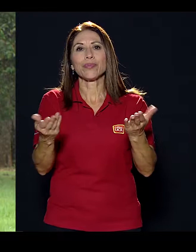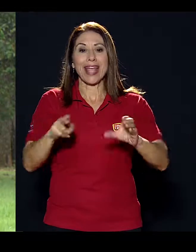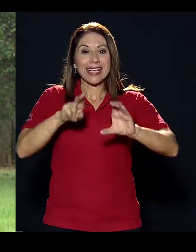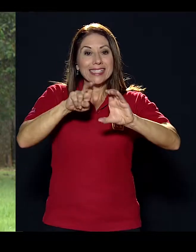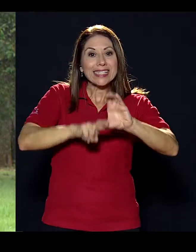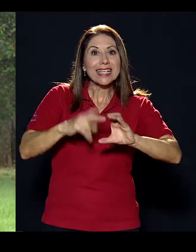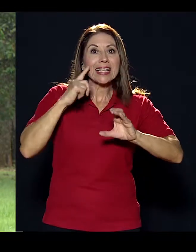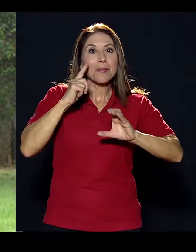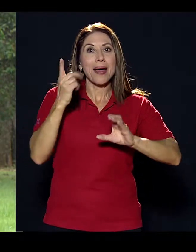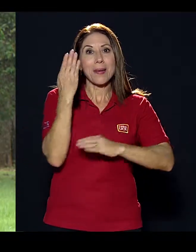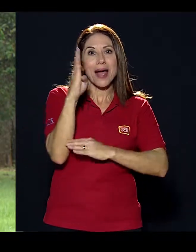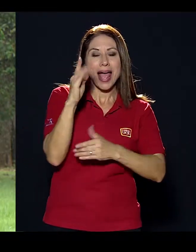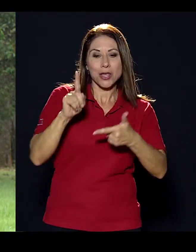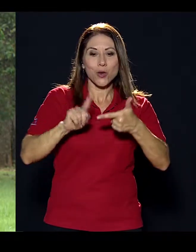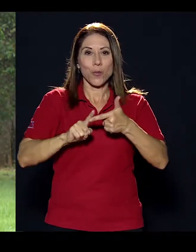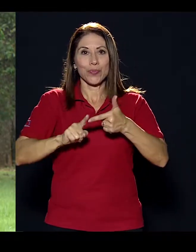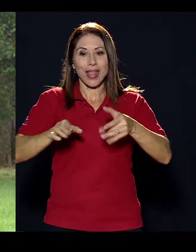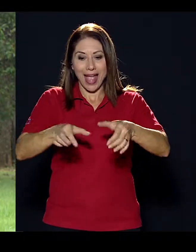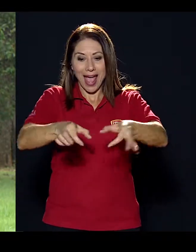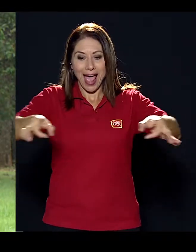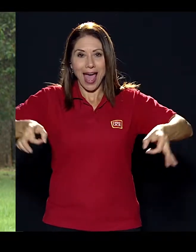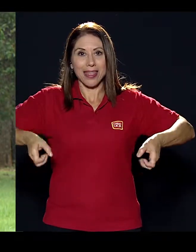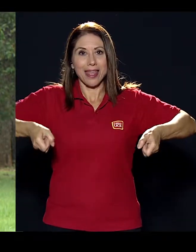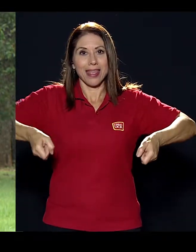de baño, andaderas, bastones,